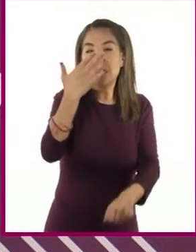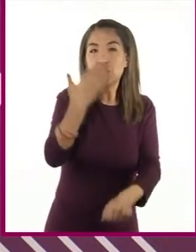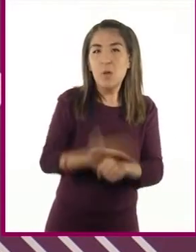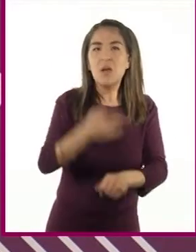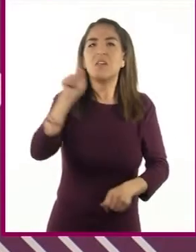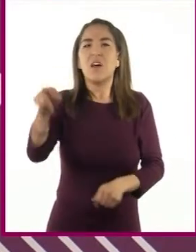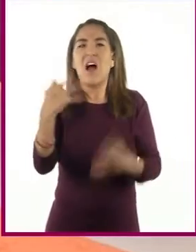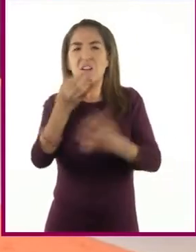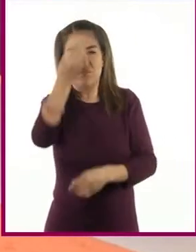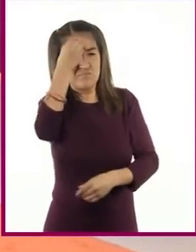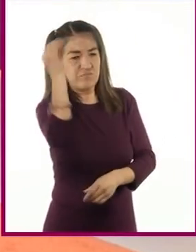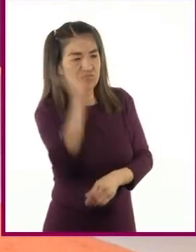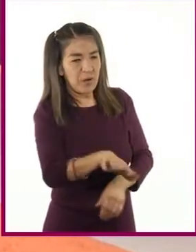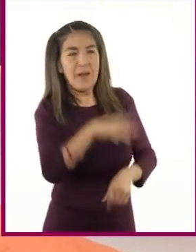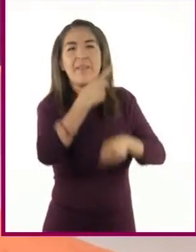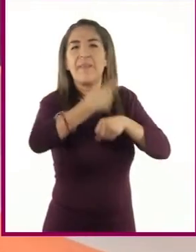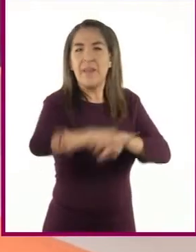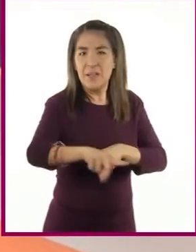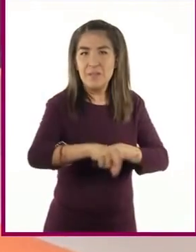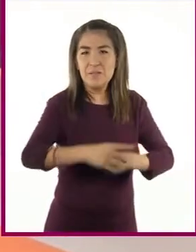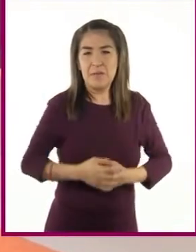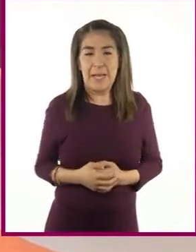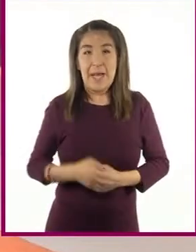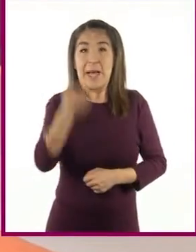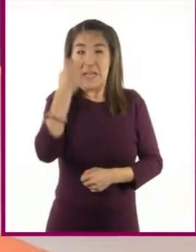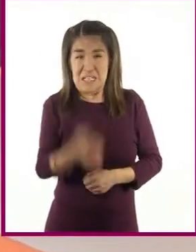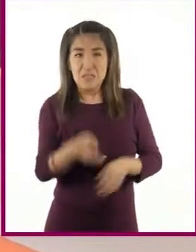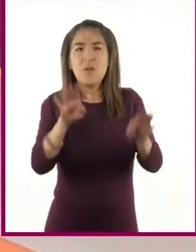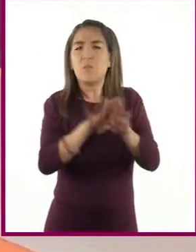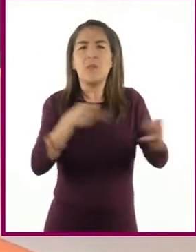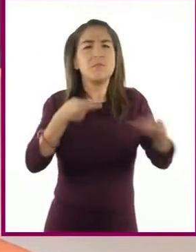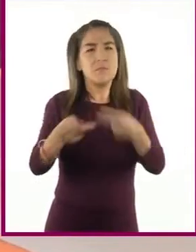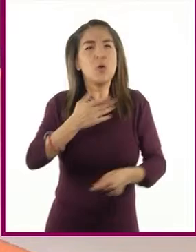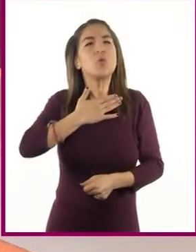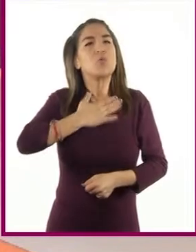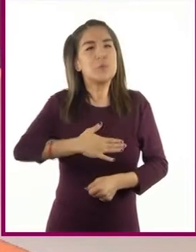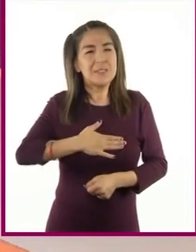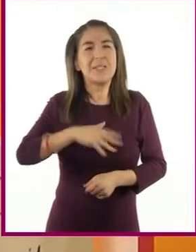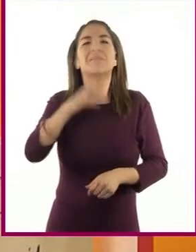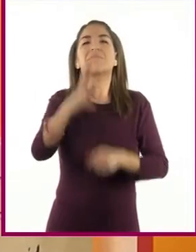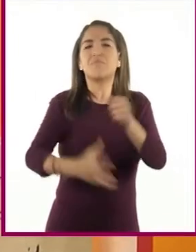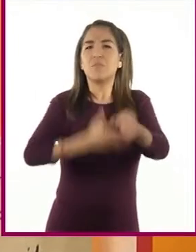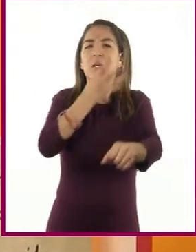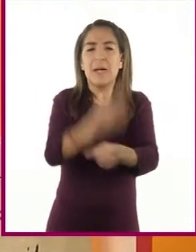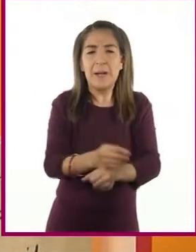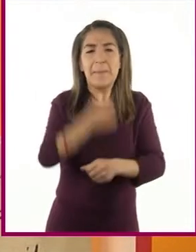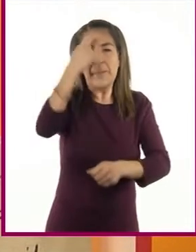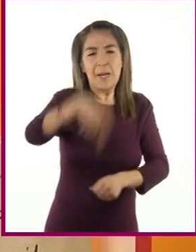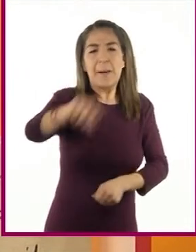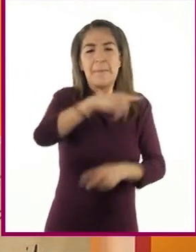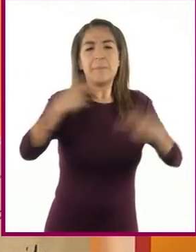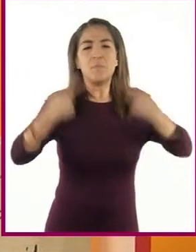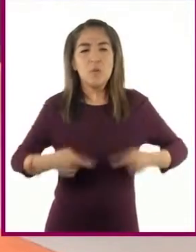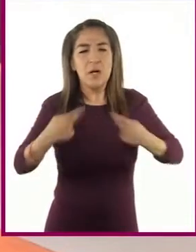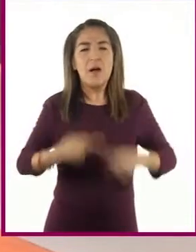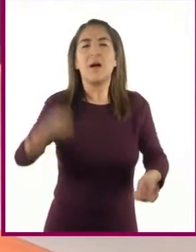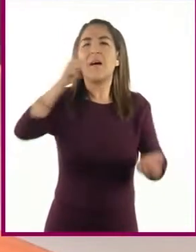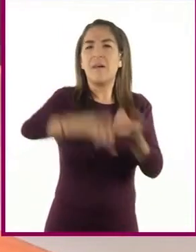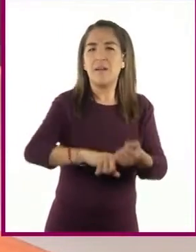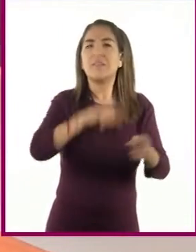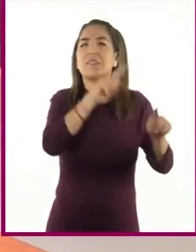del delito. En un proceso de justicia restaurativa, las personas involucradas en un